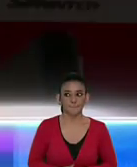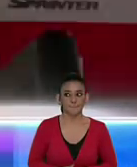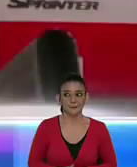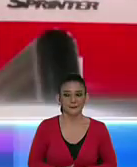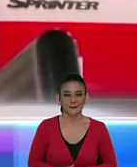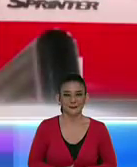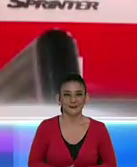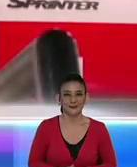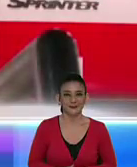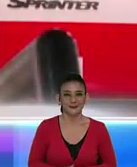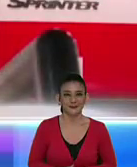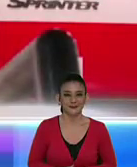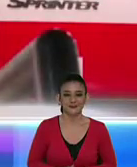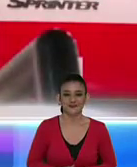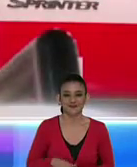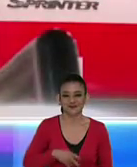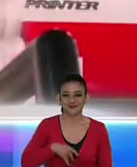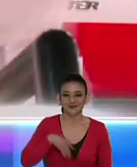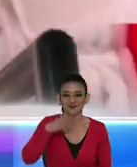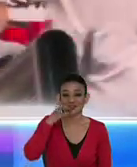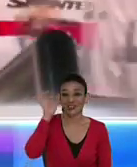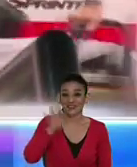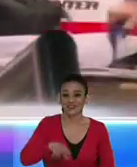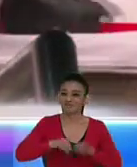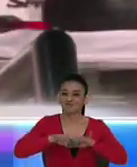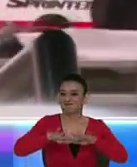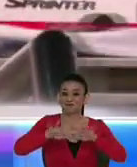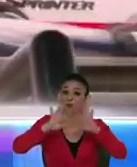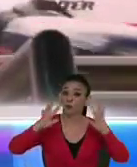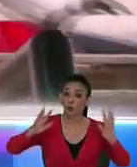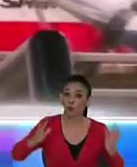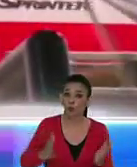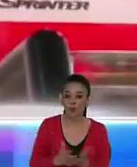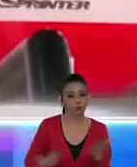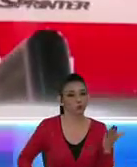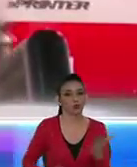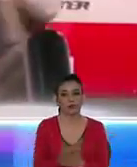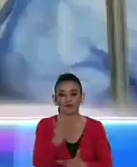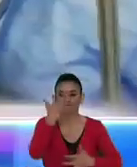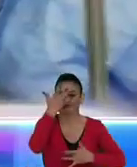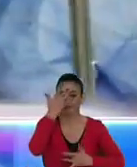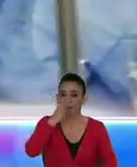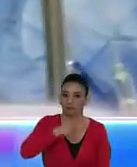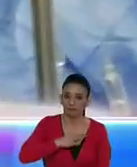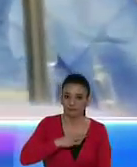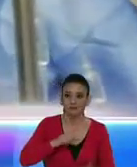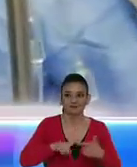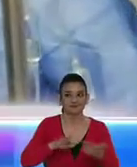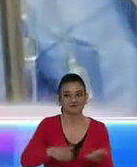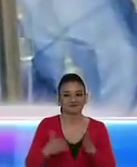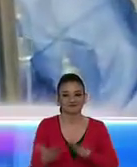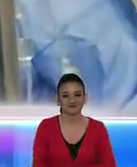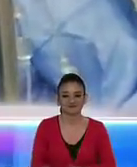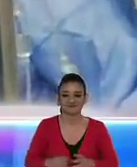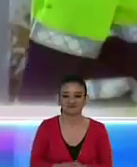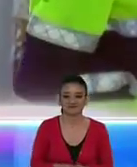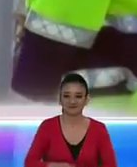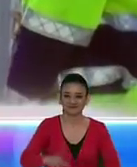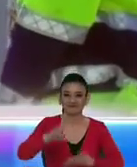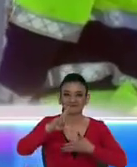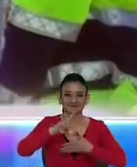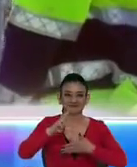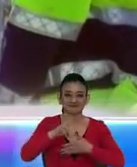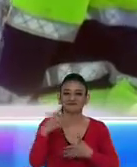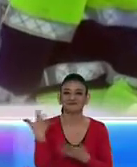El coronavirus continúa expandiéndose por el mundo con nuevos casos de contagios y víctimas mortales. En América Latina se puso en alerta a